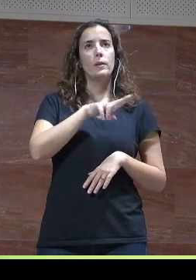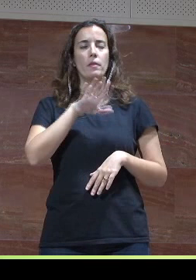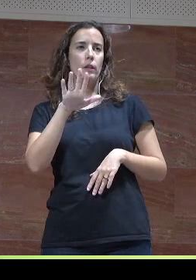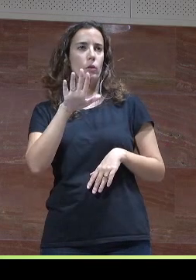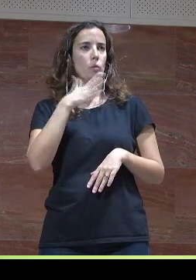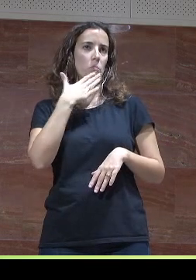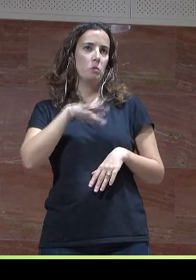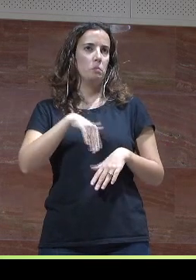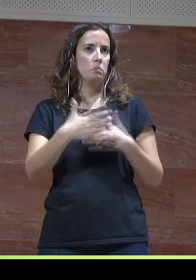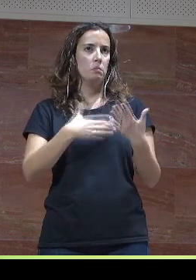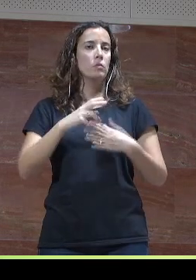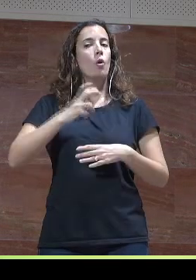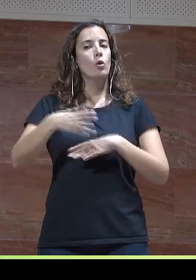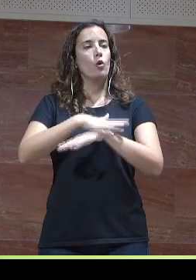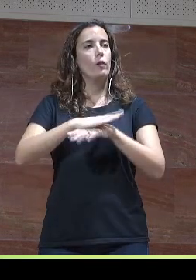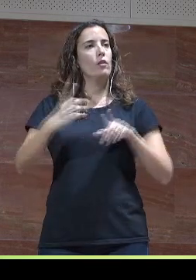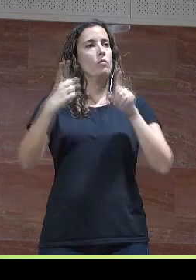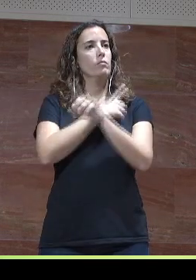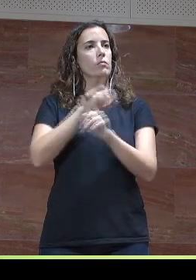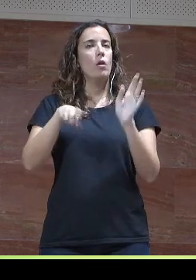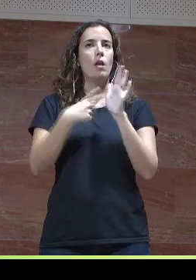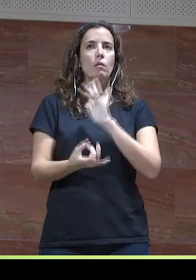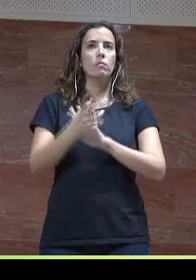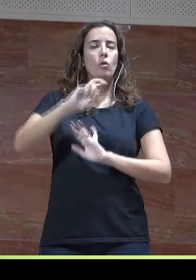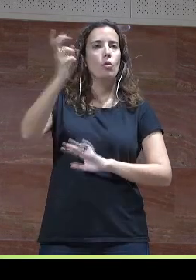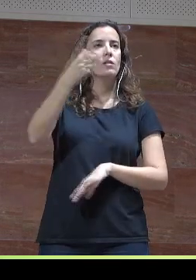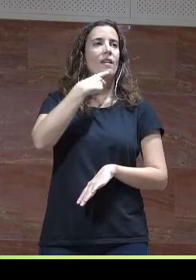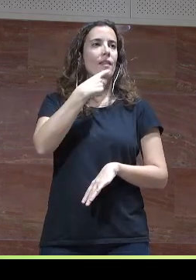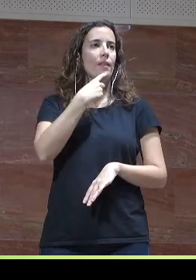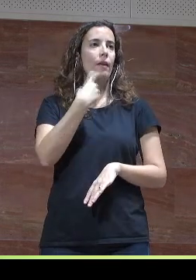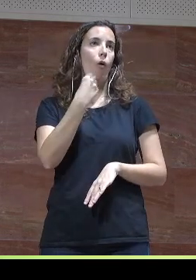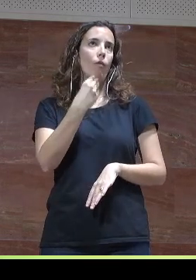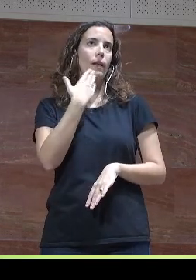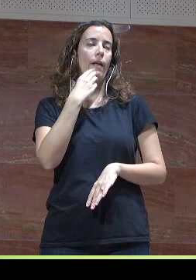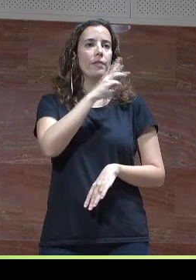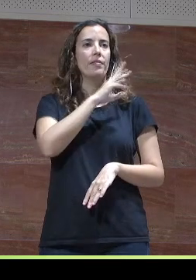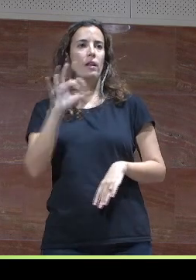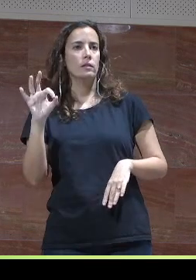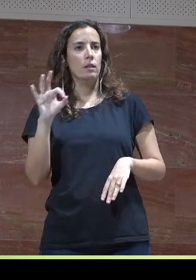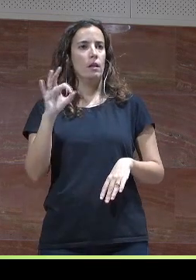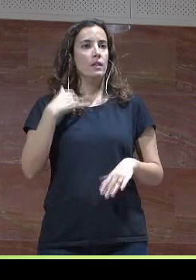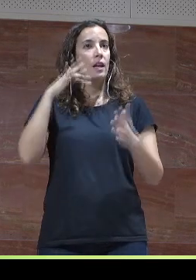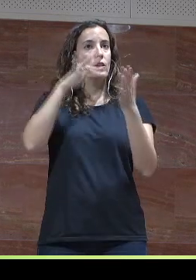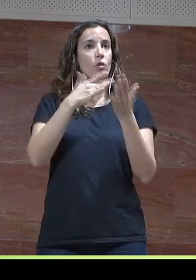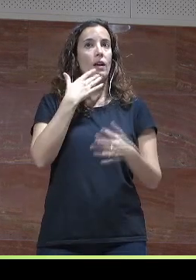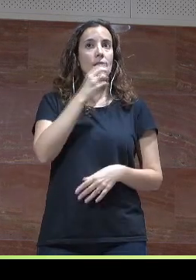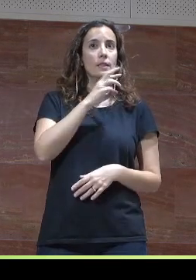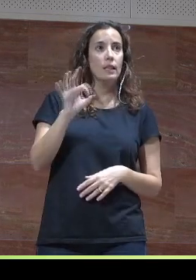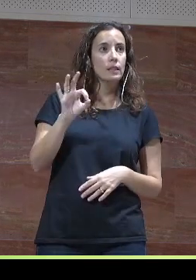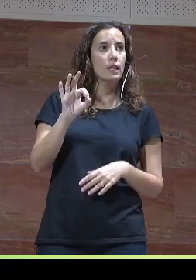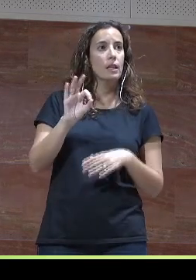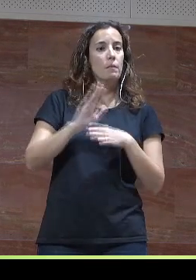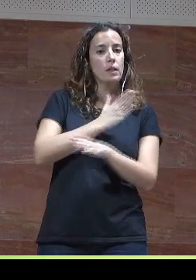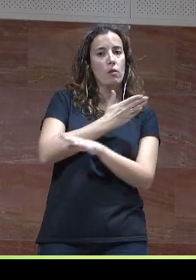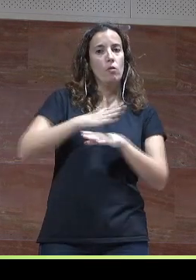25. Venía otro, salía otra ley y decía que era a los 30. Cuando ya estabas en los 30 o te habías pasado o